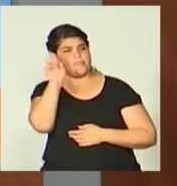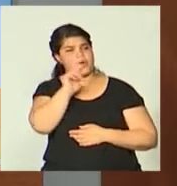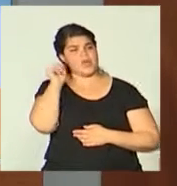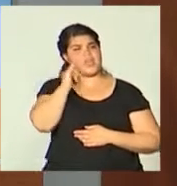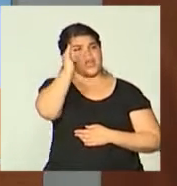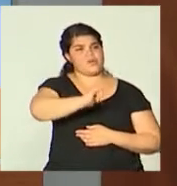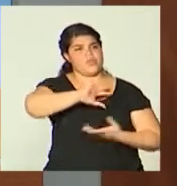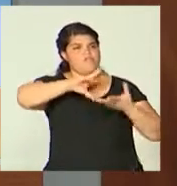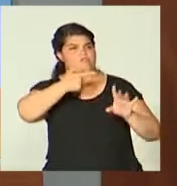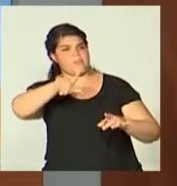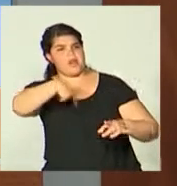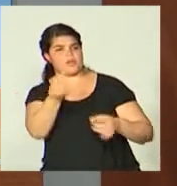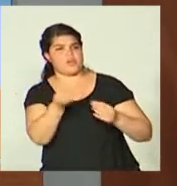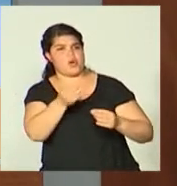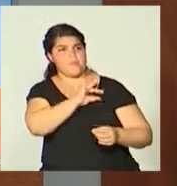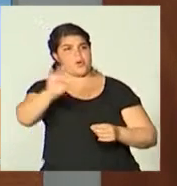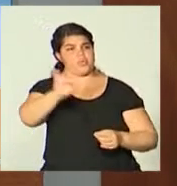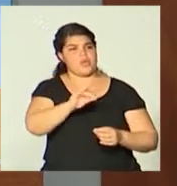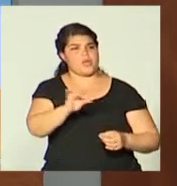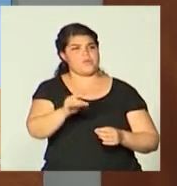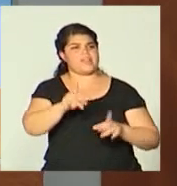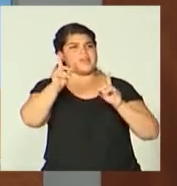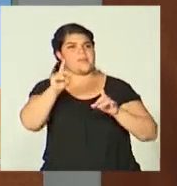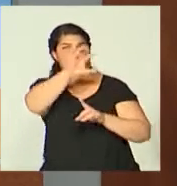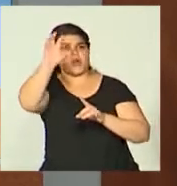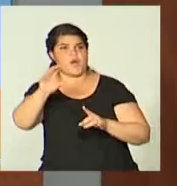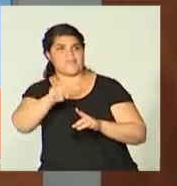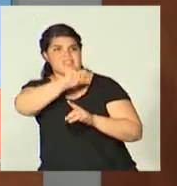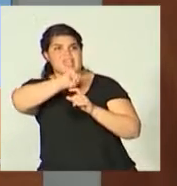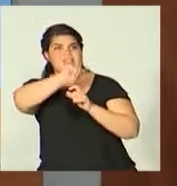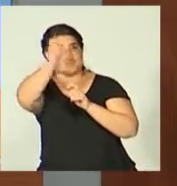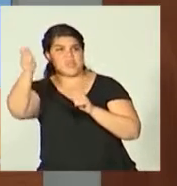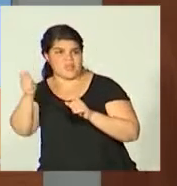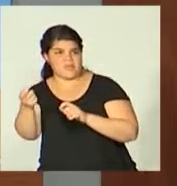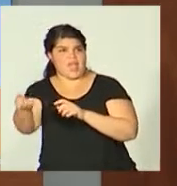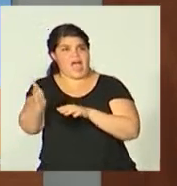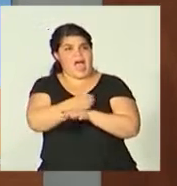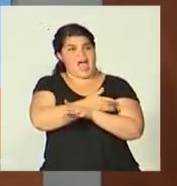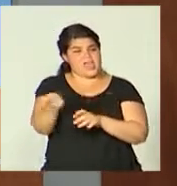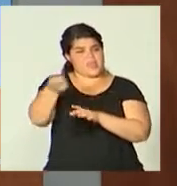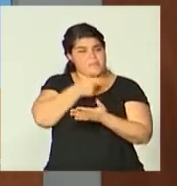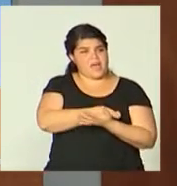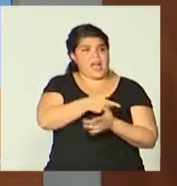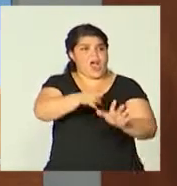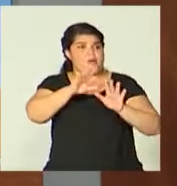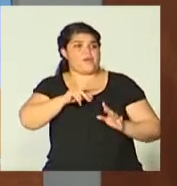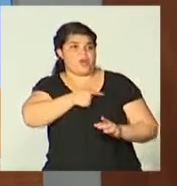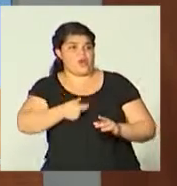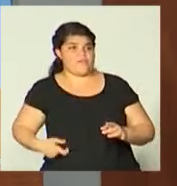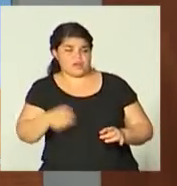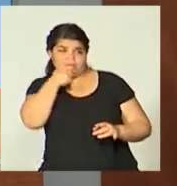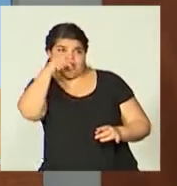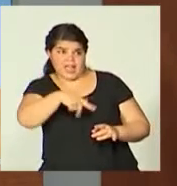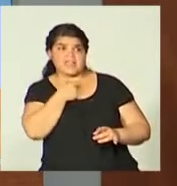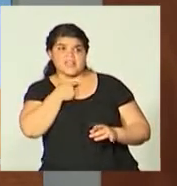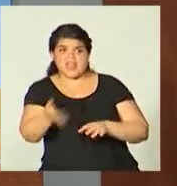la provincia para financiarse serían los adelantos de coparticipación. ¿Esta es una herramienta que pretende buscar el futuro gobierno provincial?